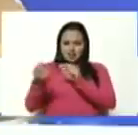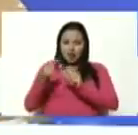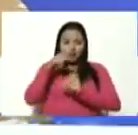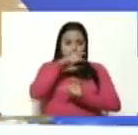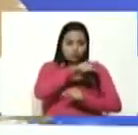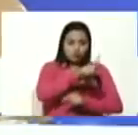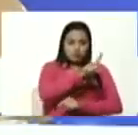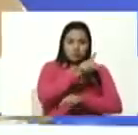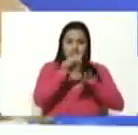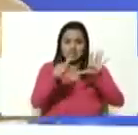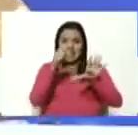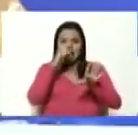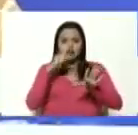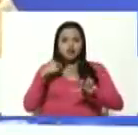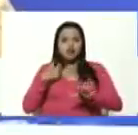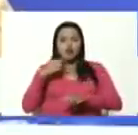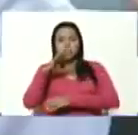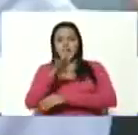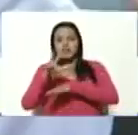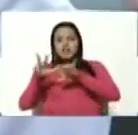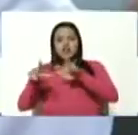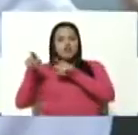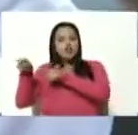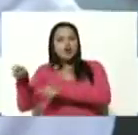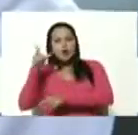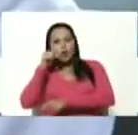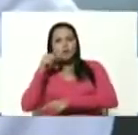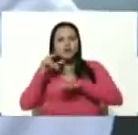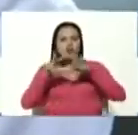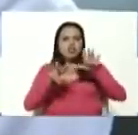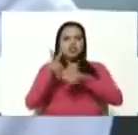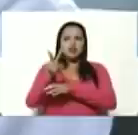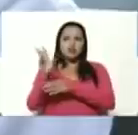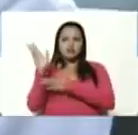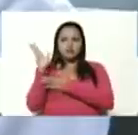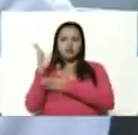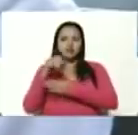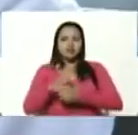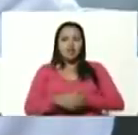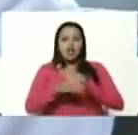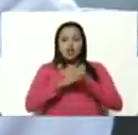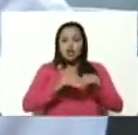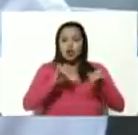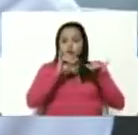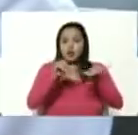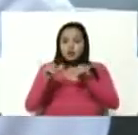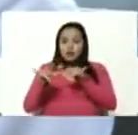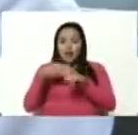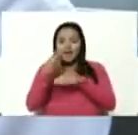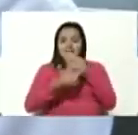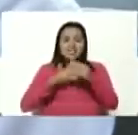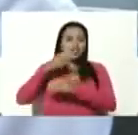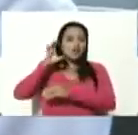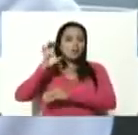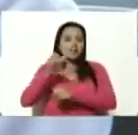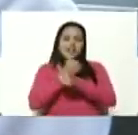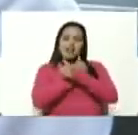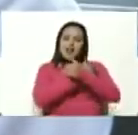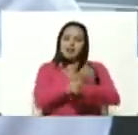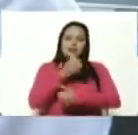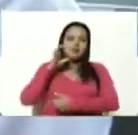16, yo 58 y Samuel 82. Y todos estamos en lo mismo, haciendo patria, amando la